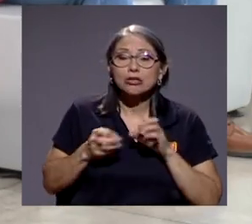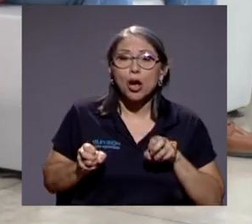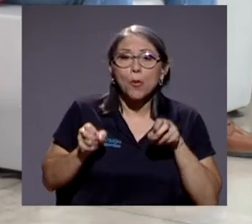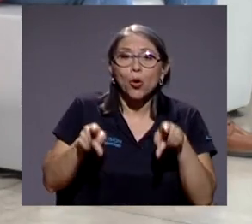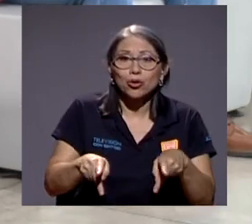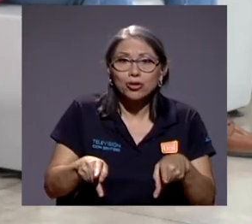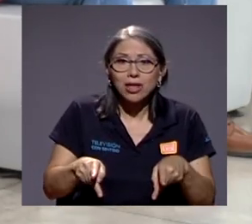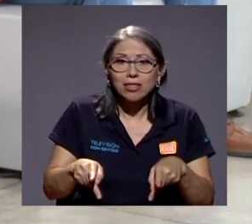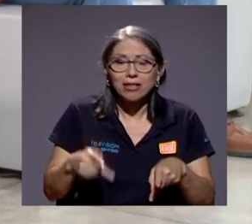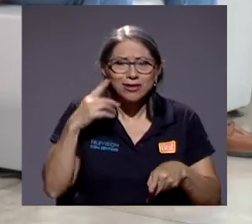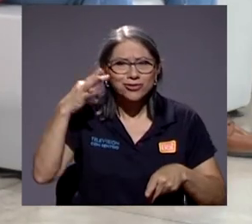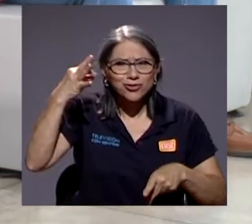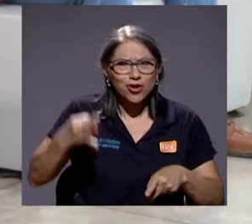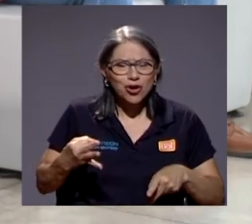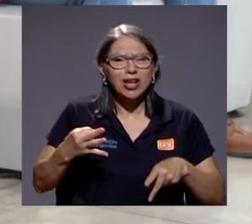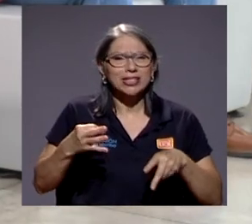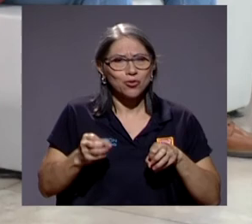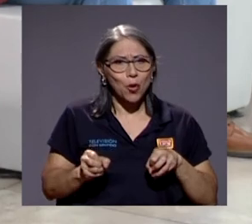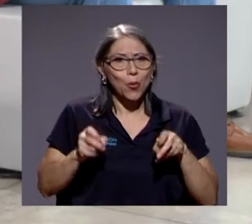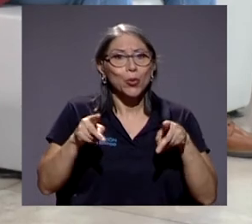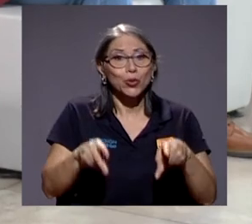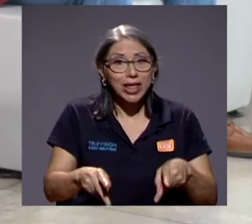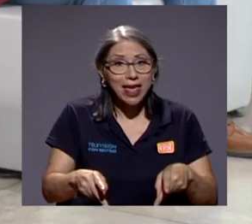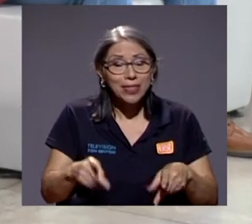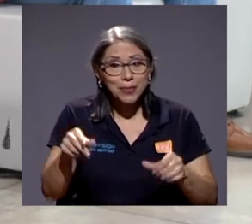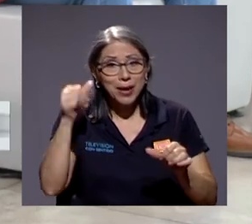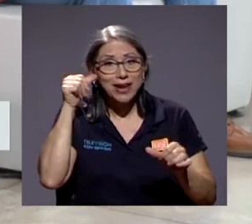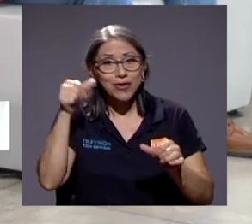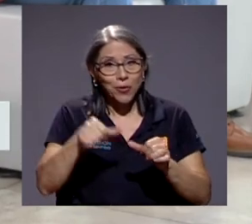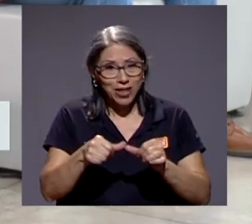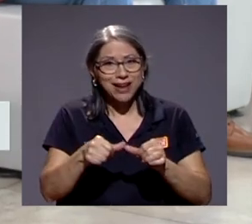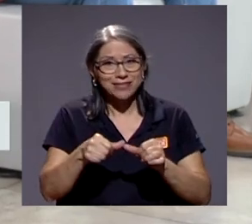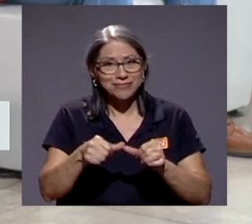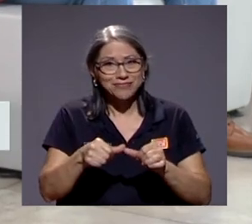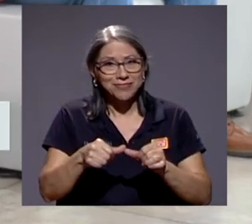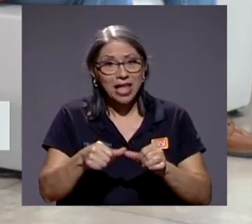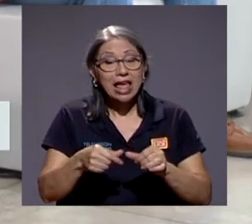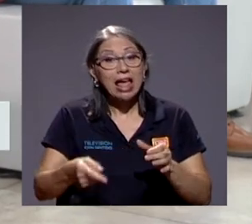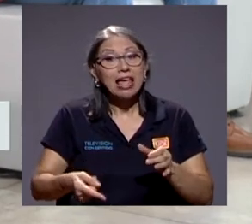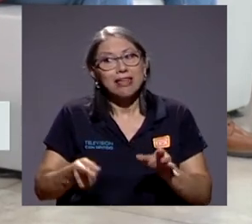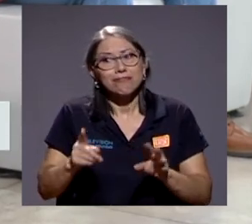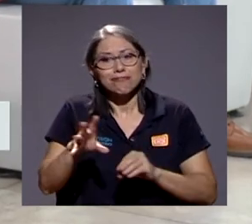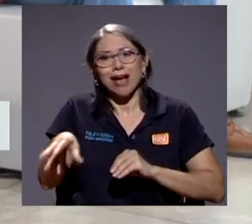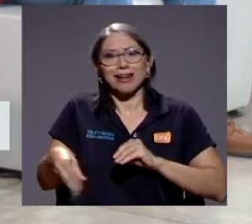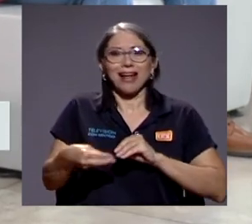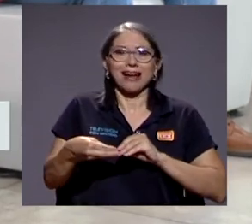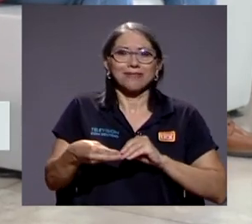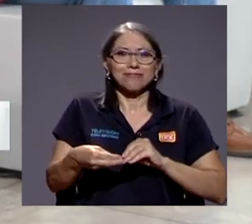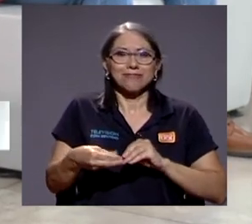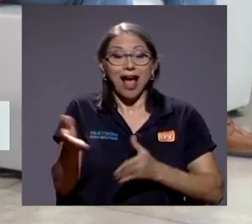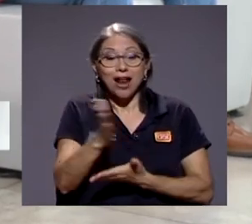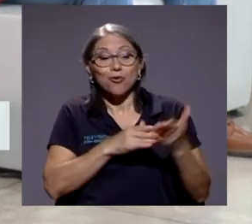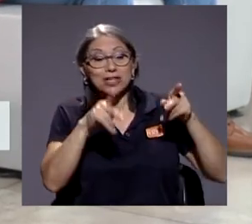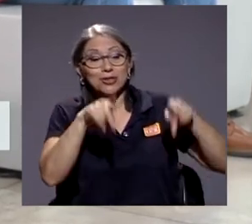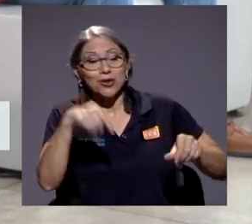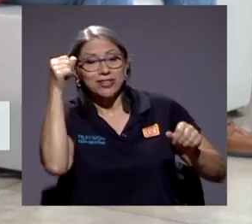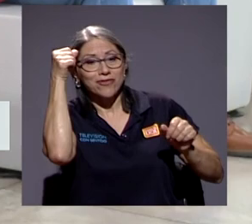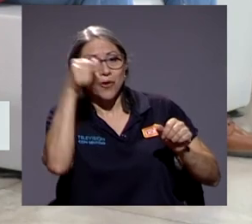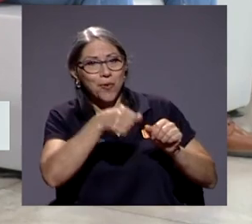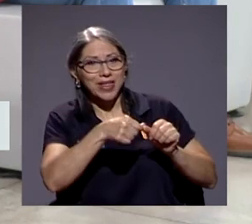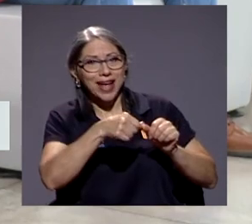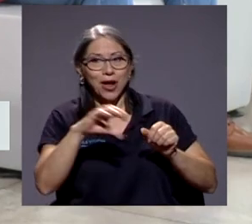para que decidas para recordar y a veces hay que agregarles algunos es recordarles a otros es